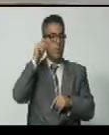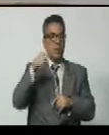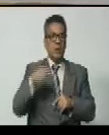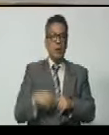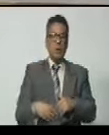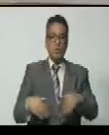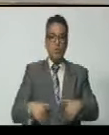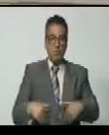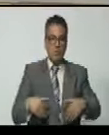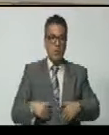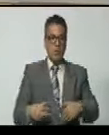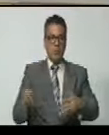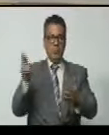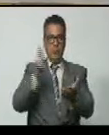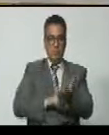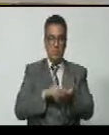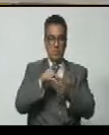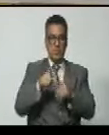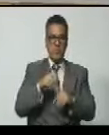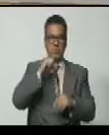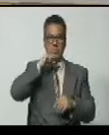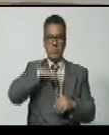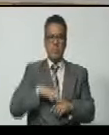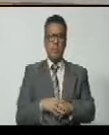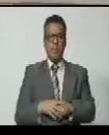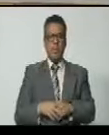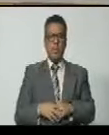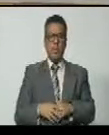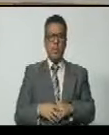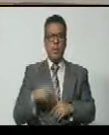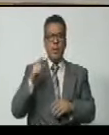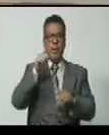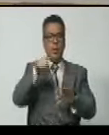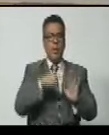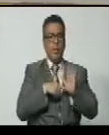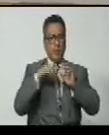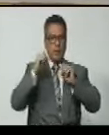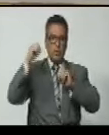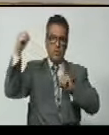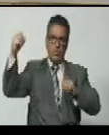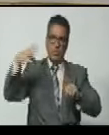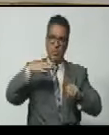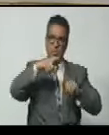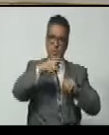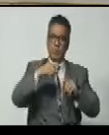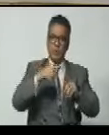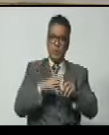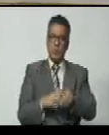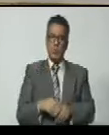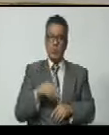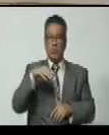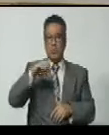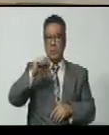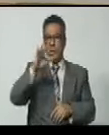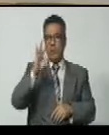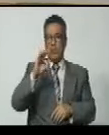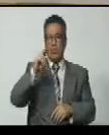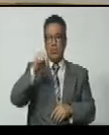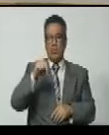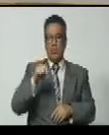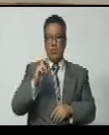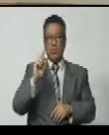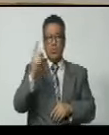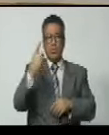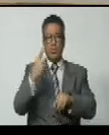lucha por las reivindicaciones históricas. Aparece en luminoso el ejemplo de Clara Zetkin, que fue de